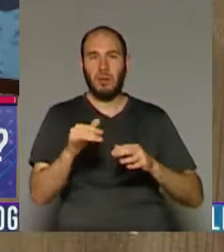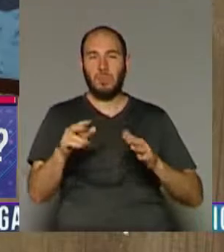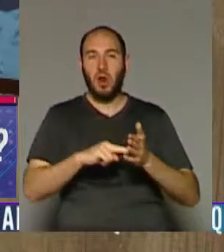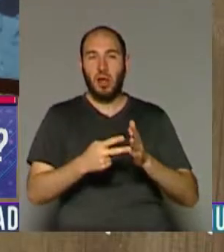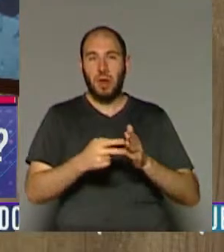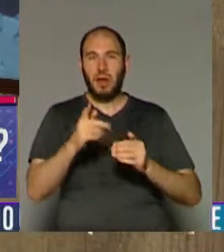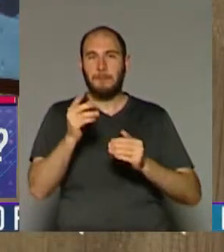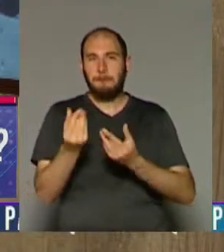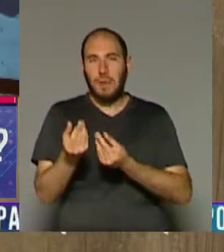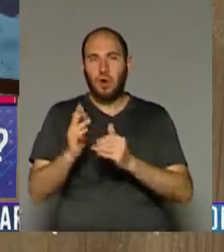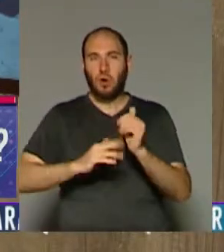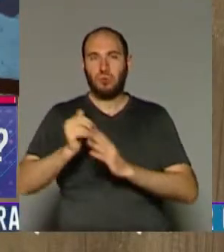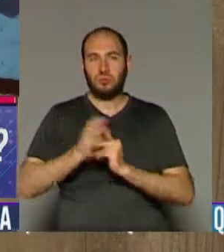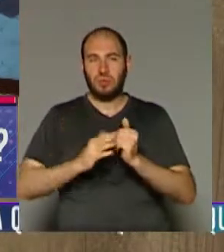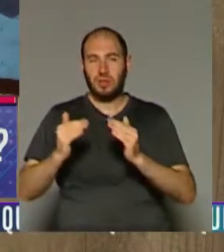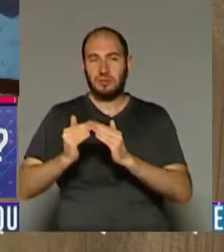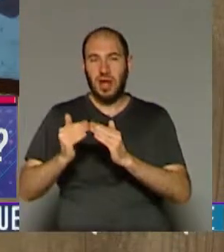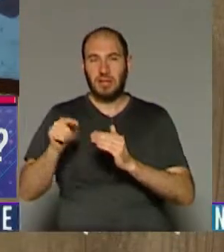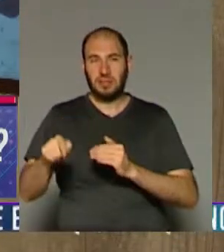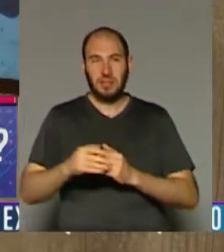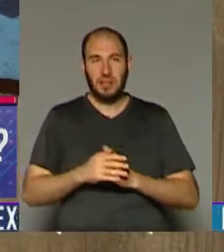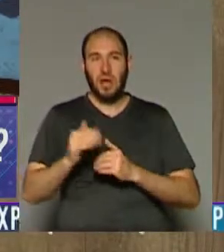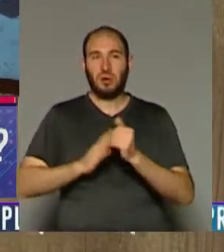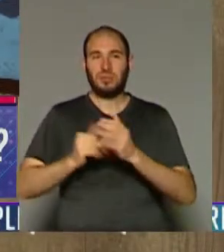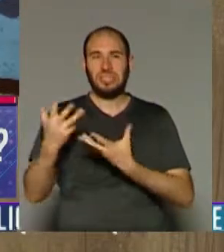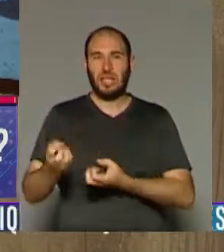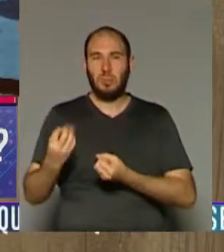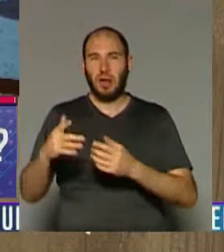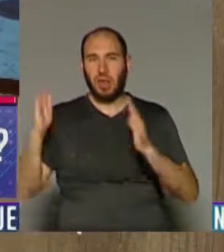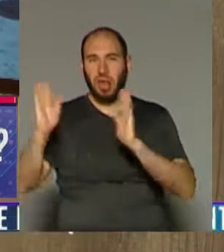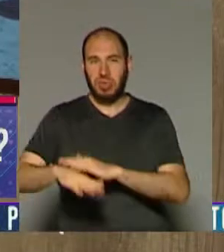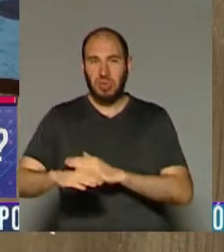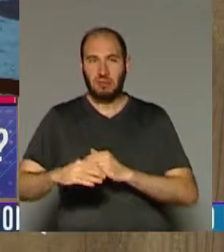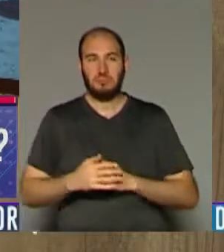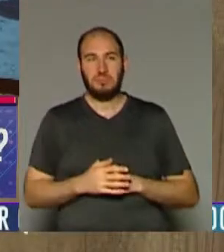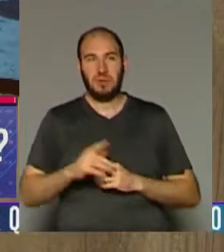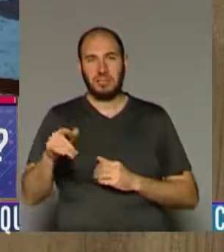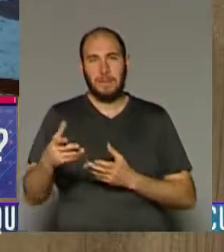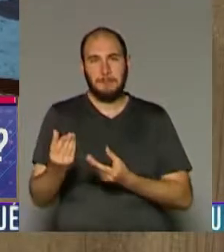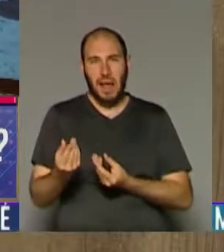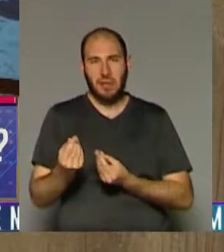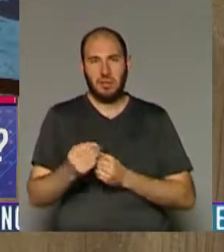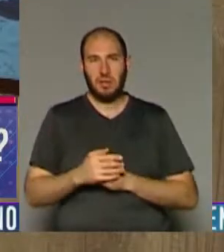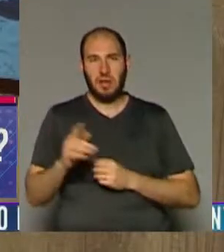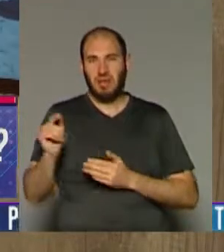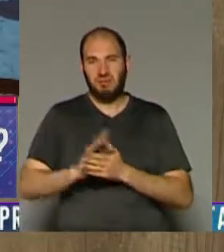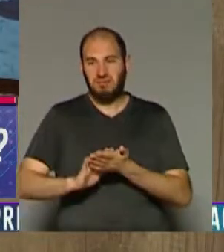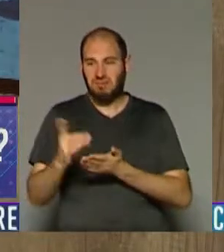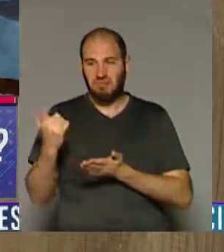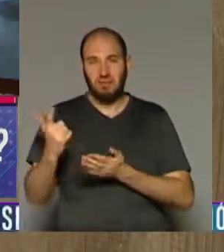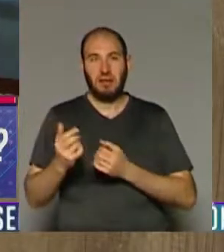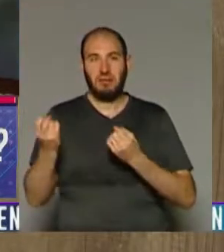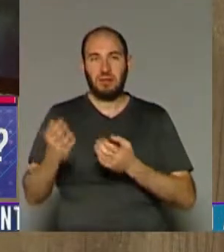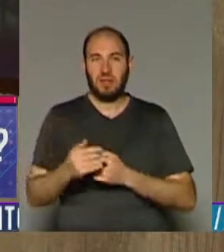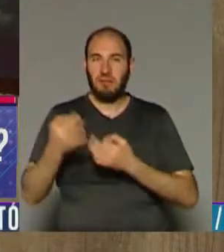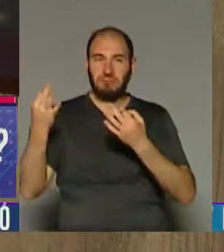tienen miedo de construir a través de estas casas construcción en seco porque tienen miedo que se caiga. Y es un miedo que realmente no está fundado porque